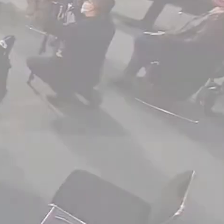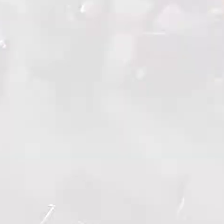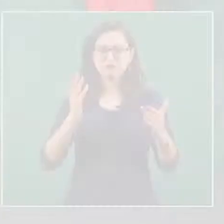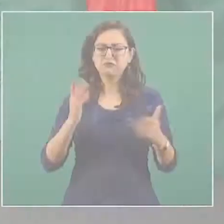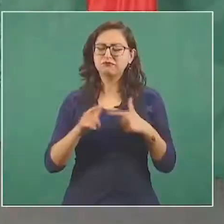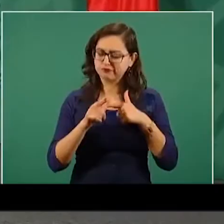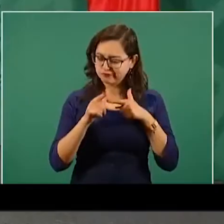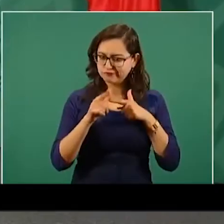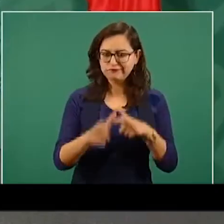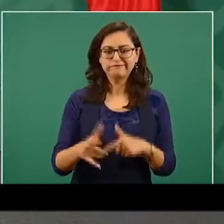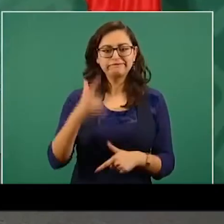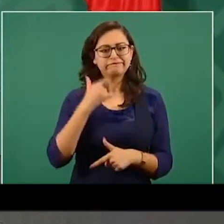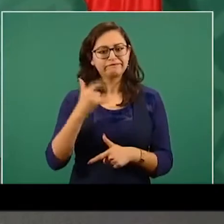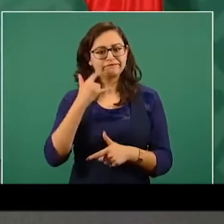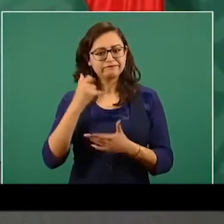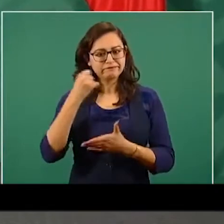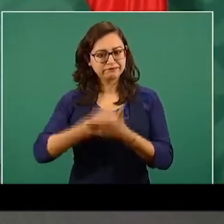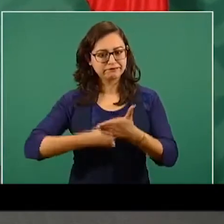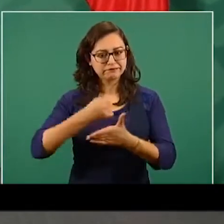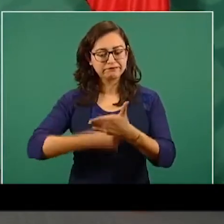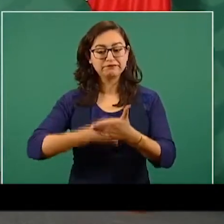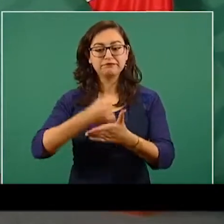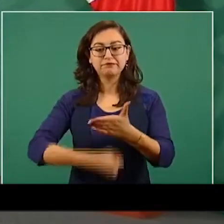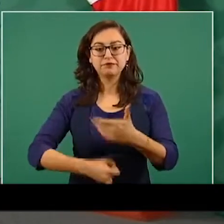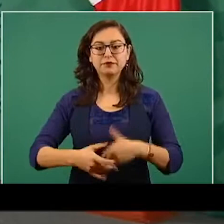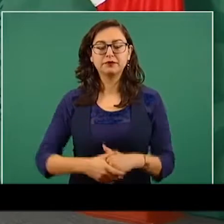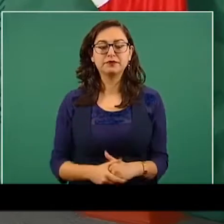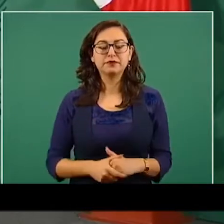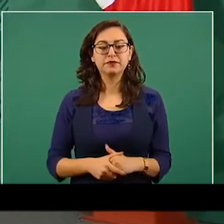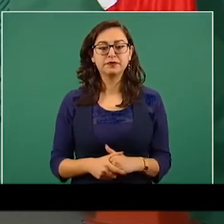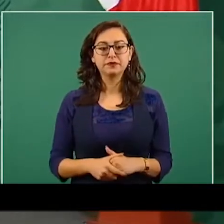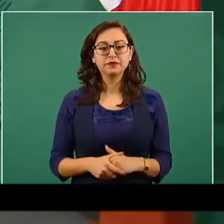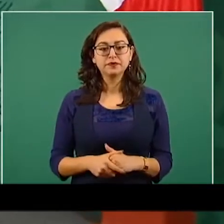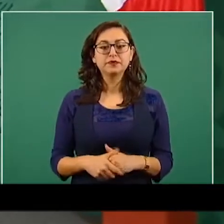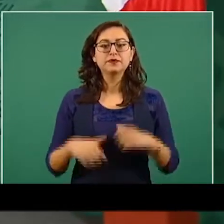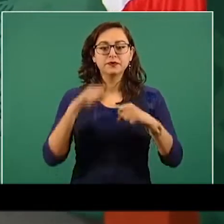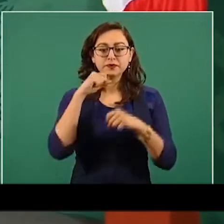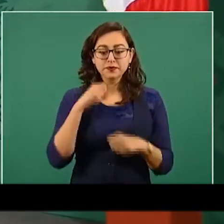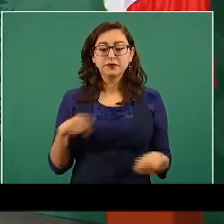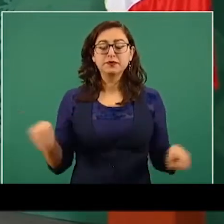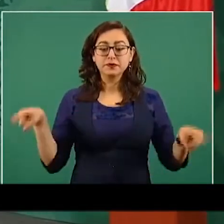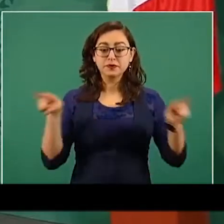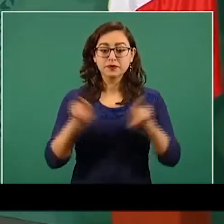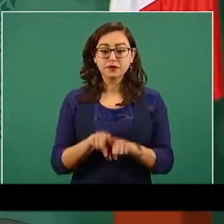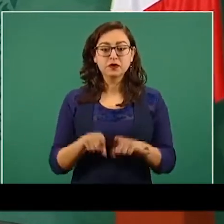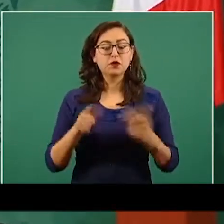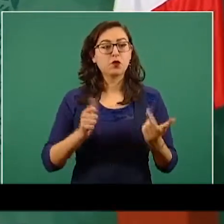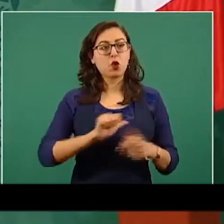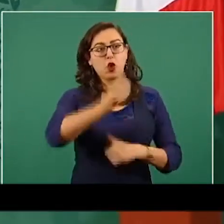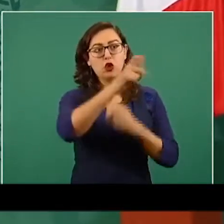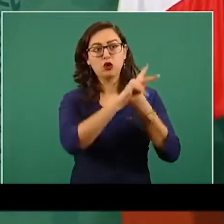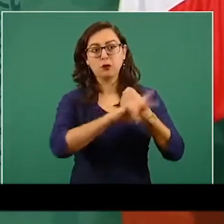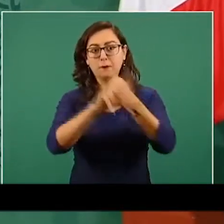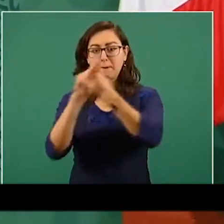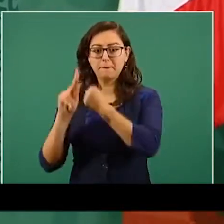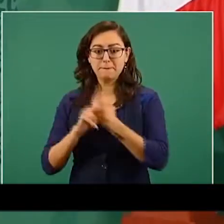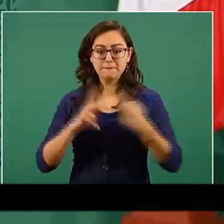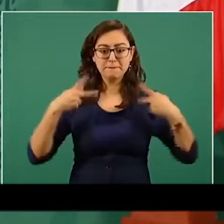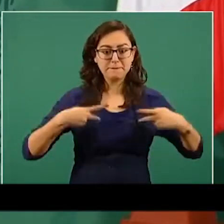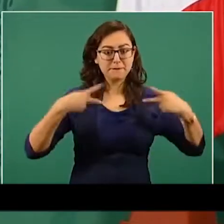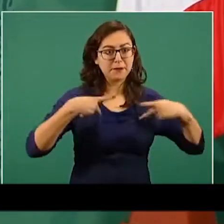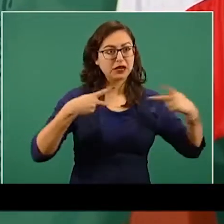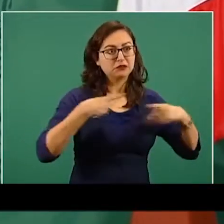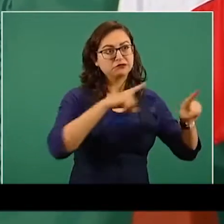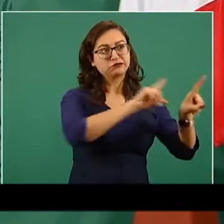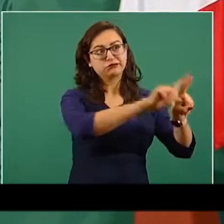nacional agradecer también a muchos amigos de el extranjero y